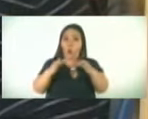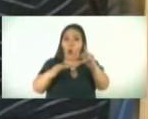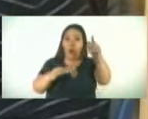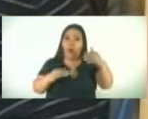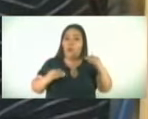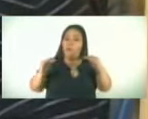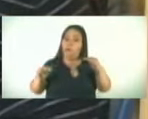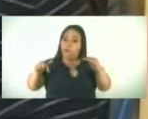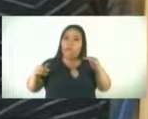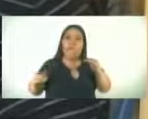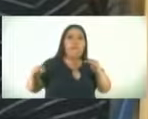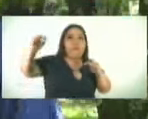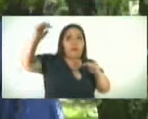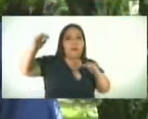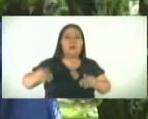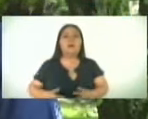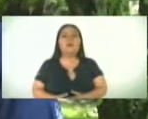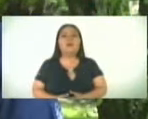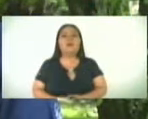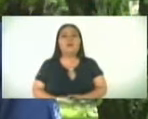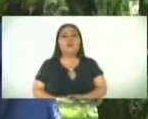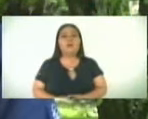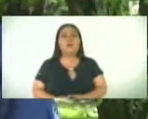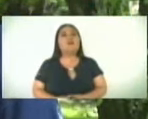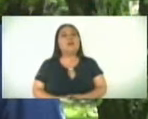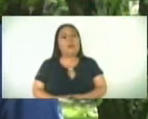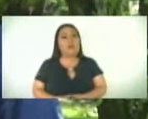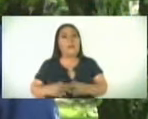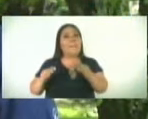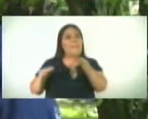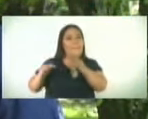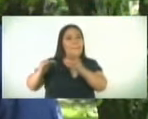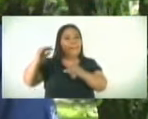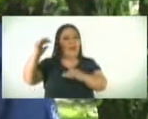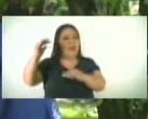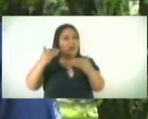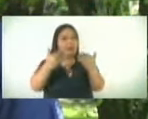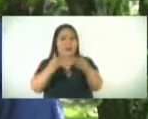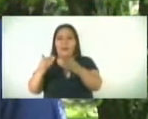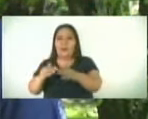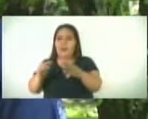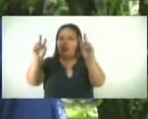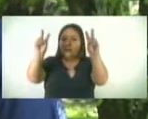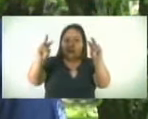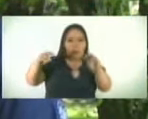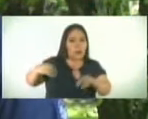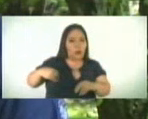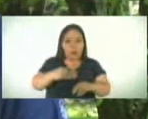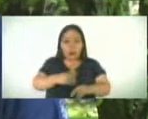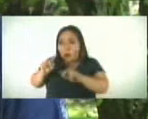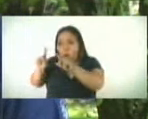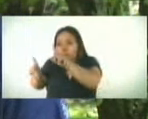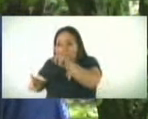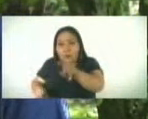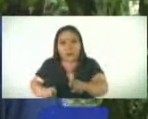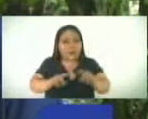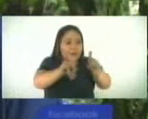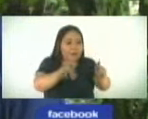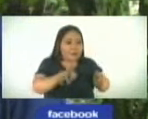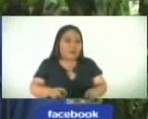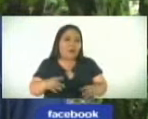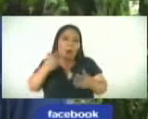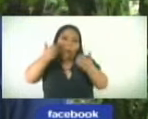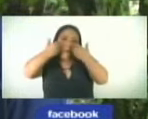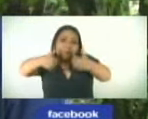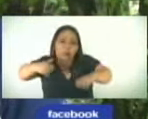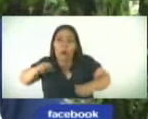pasado. Pequeño incremento, pero en general, de toda la consulta, no específicamente por fiebre o